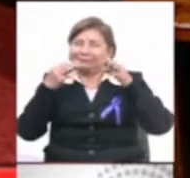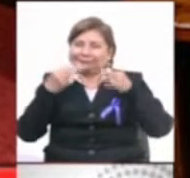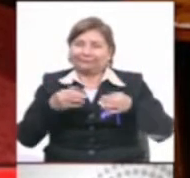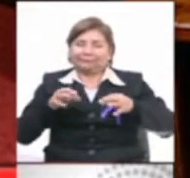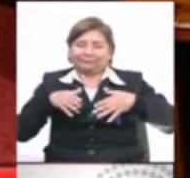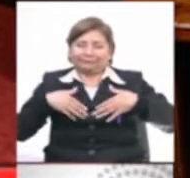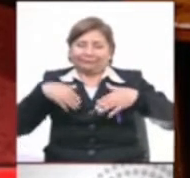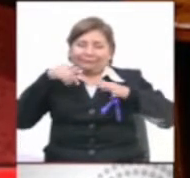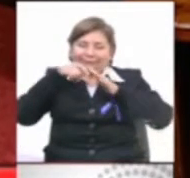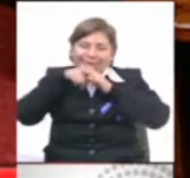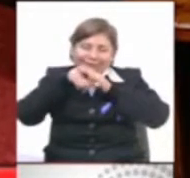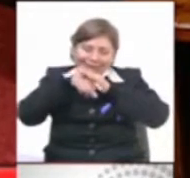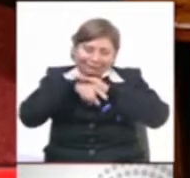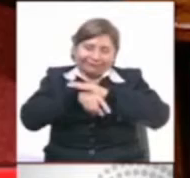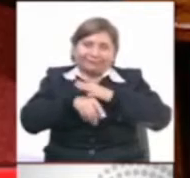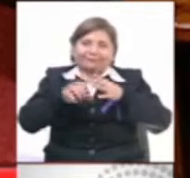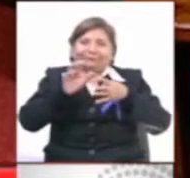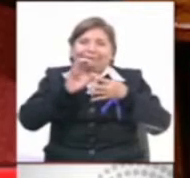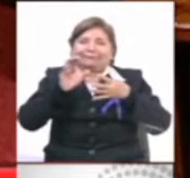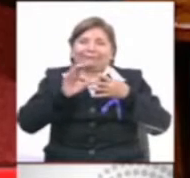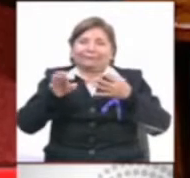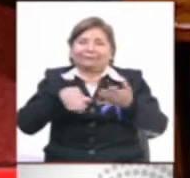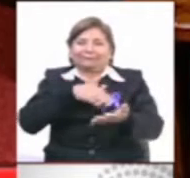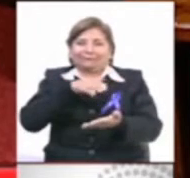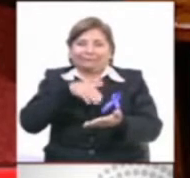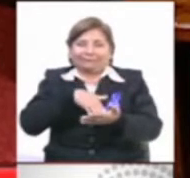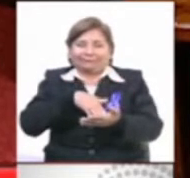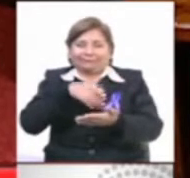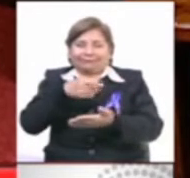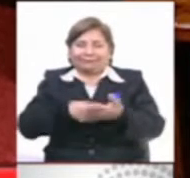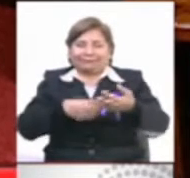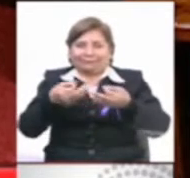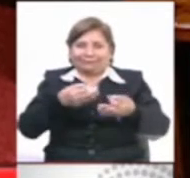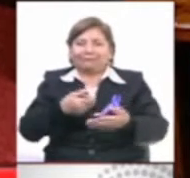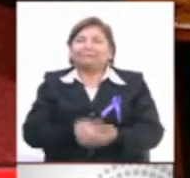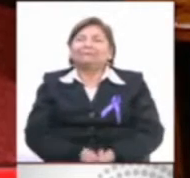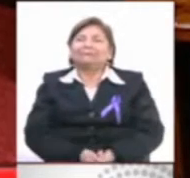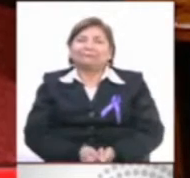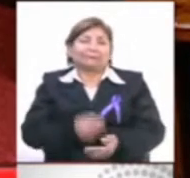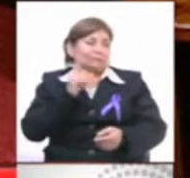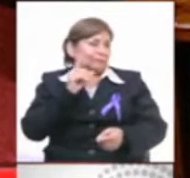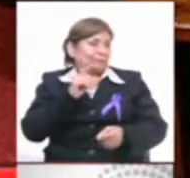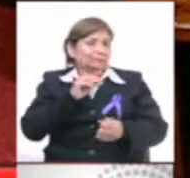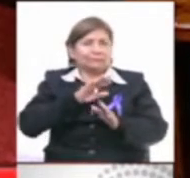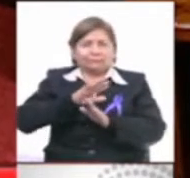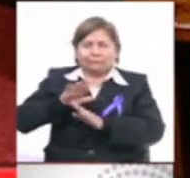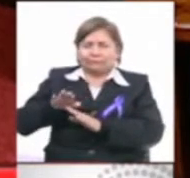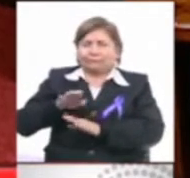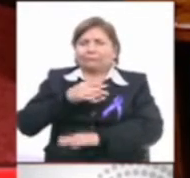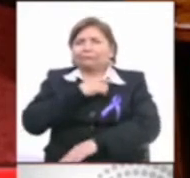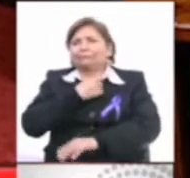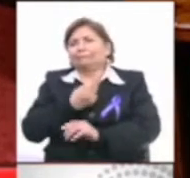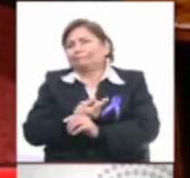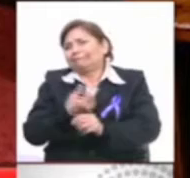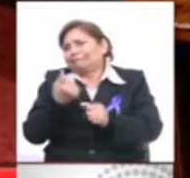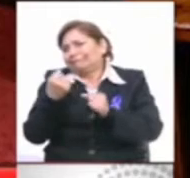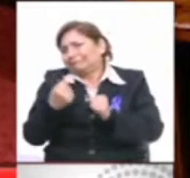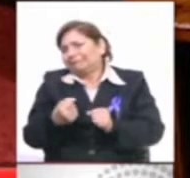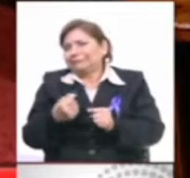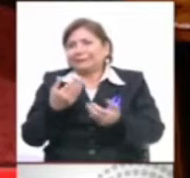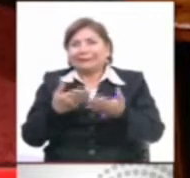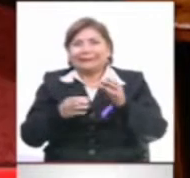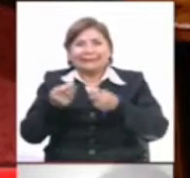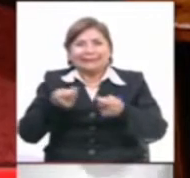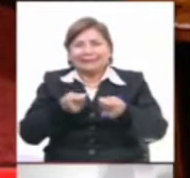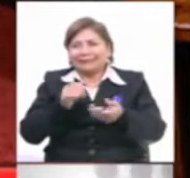se ha profundizado el carácter descentralista del presupuesto. Por un lado, por el esfuerzo de